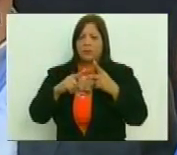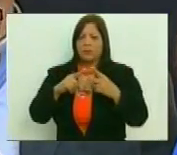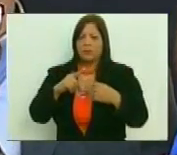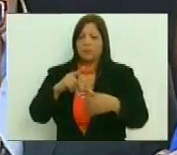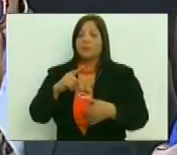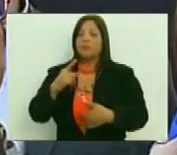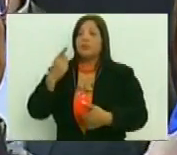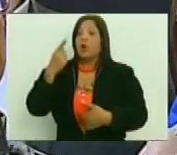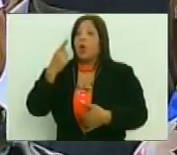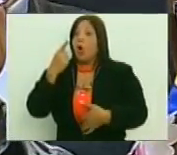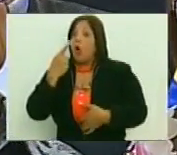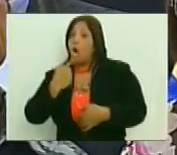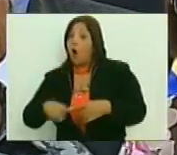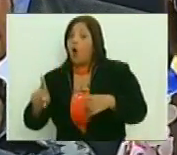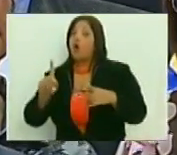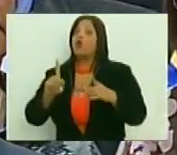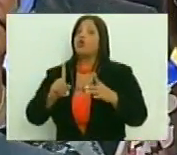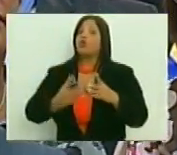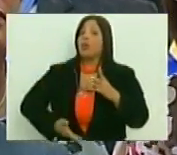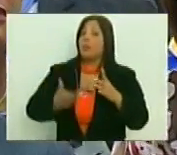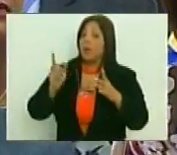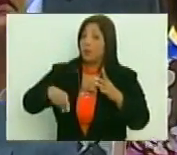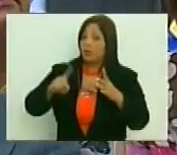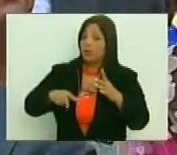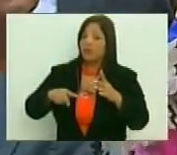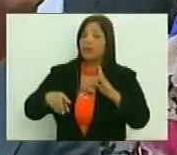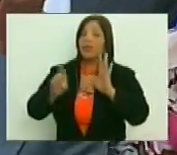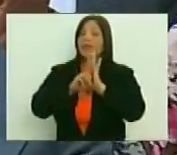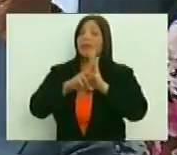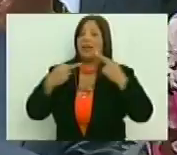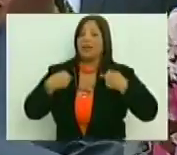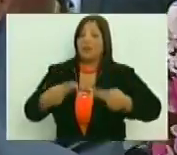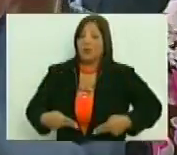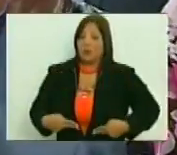de otros logros no menos importantes en derechos humanos.